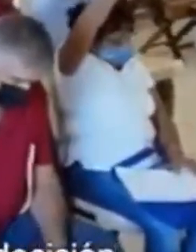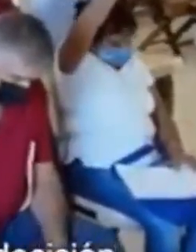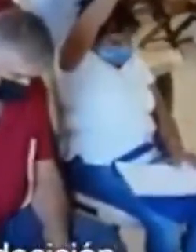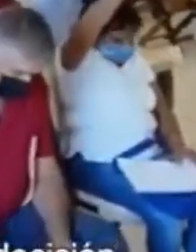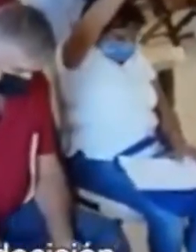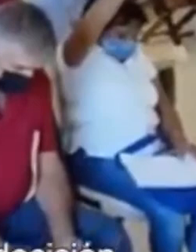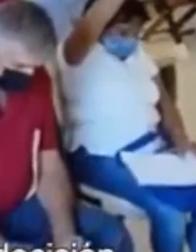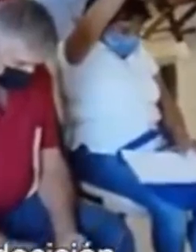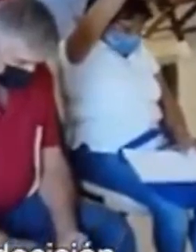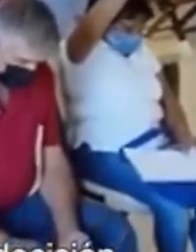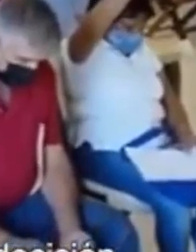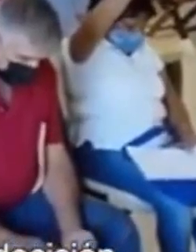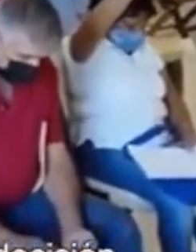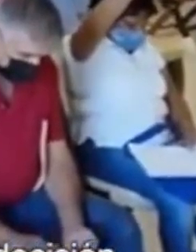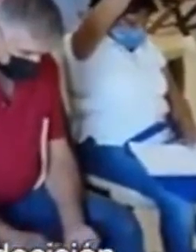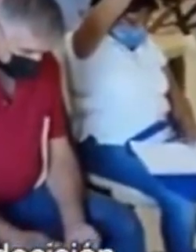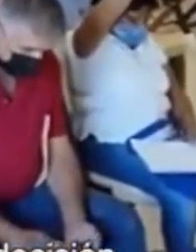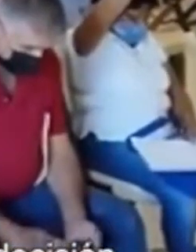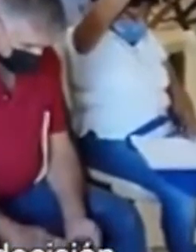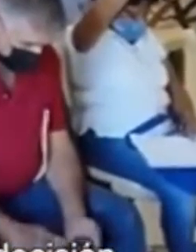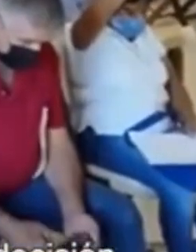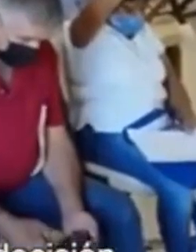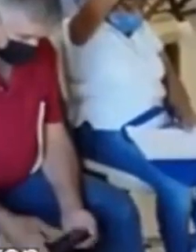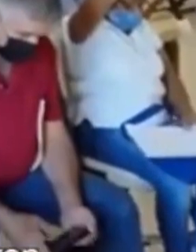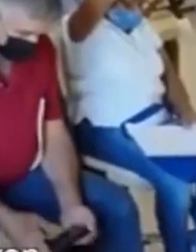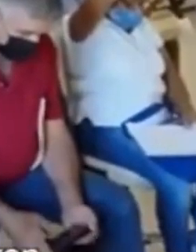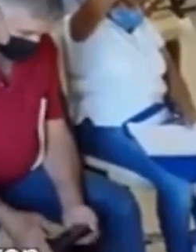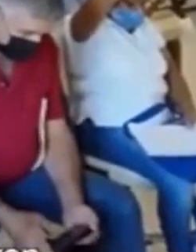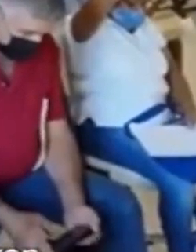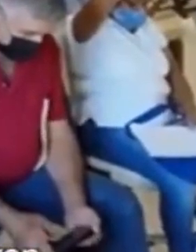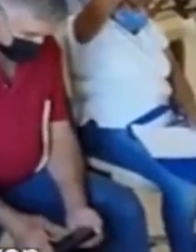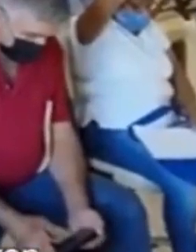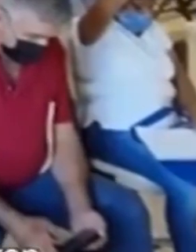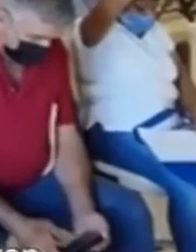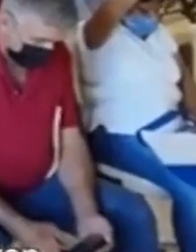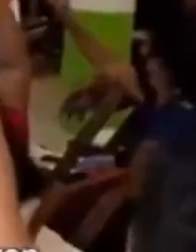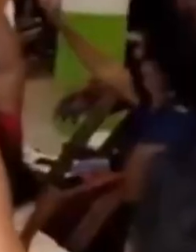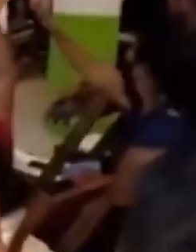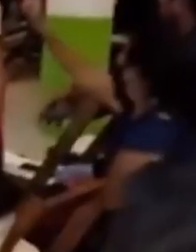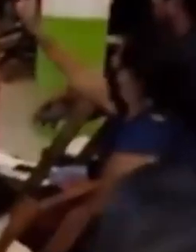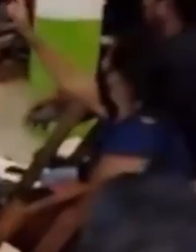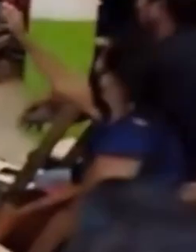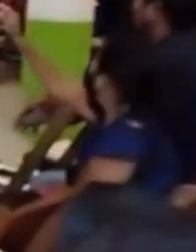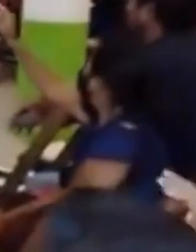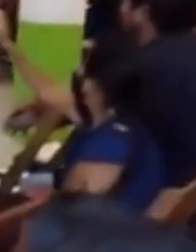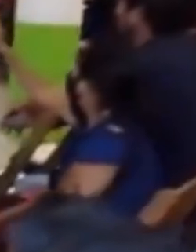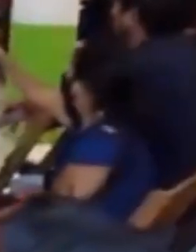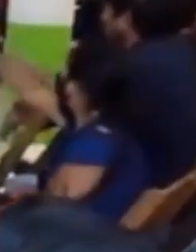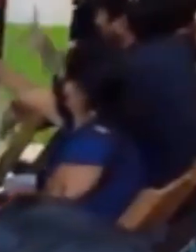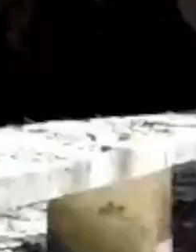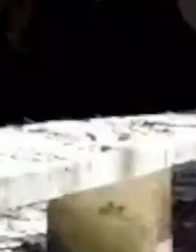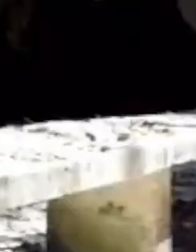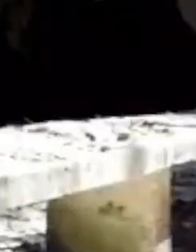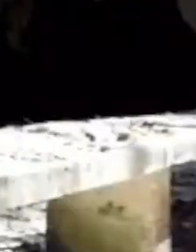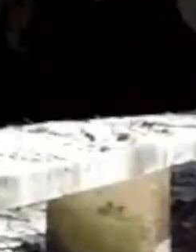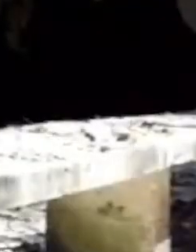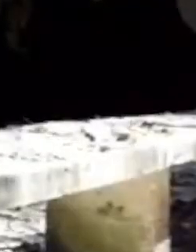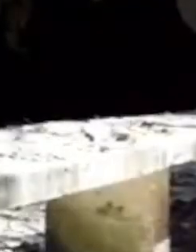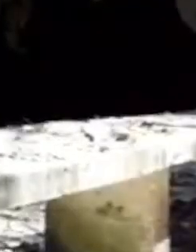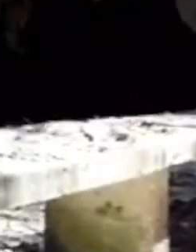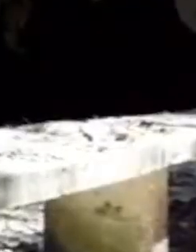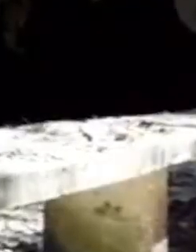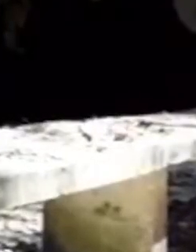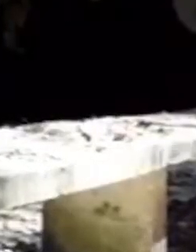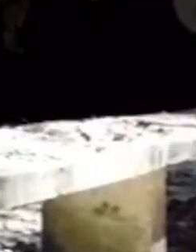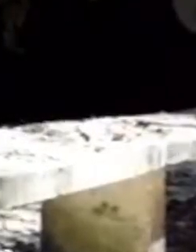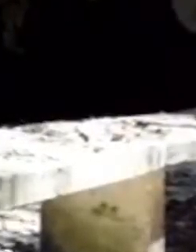la gente se tomó el acuerdo y tomó esa decisión. Los ejidatarios fueron los que decidieron para ese proyecto. No nos